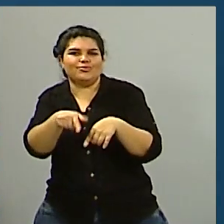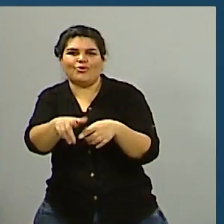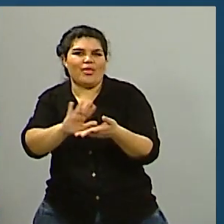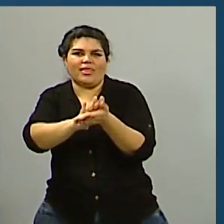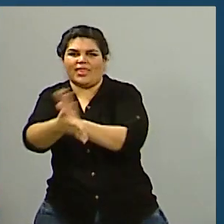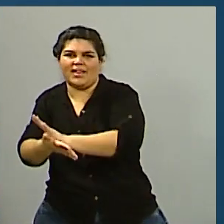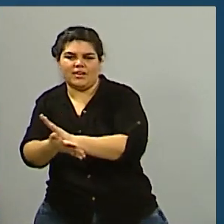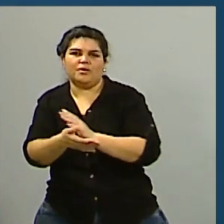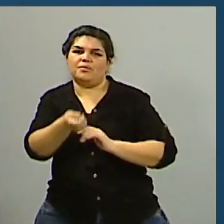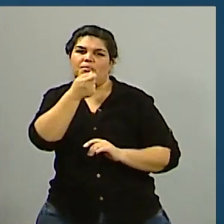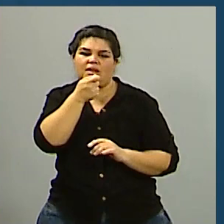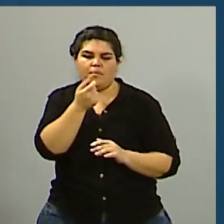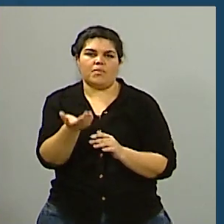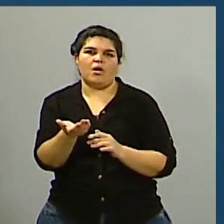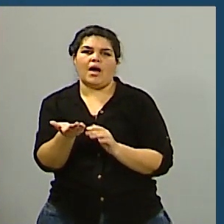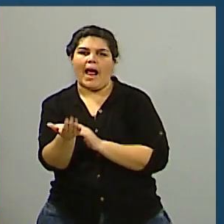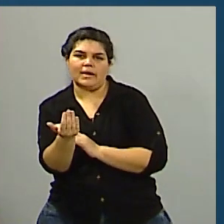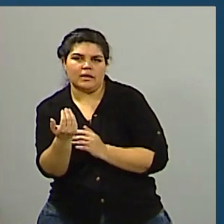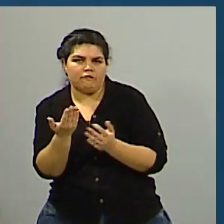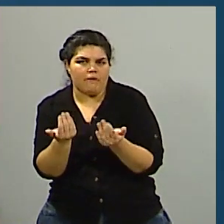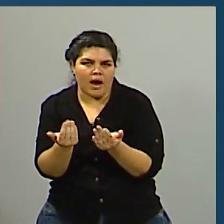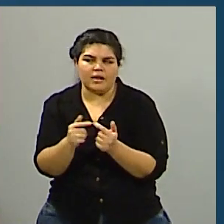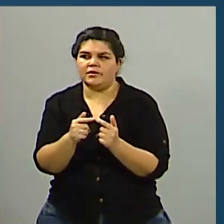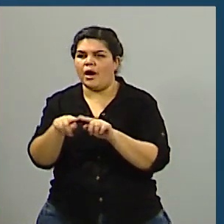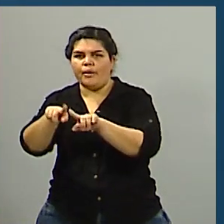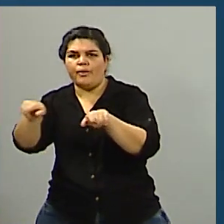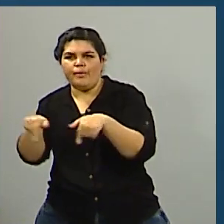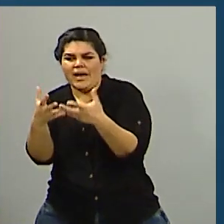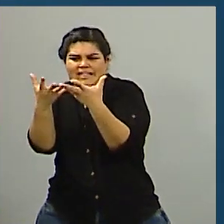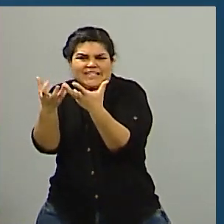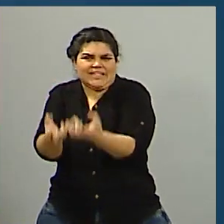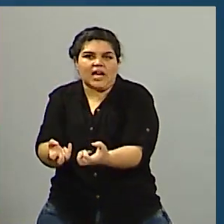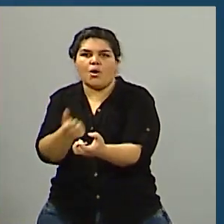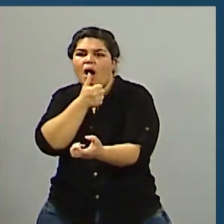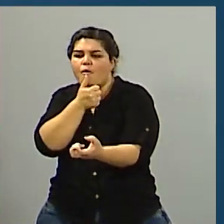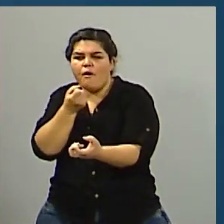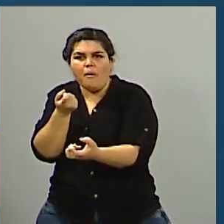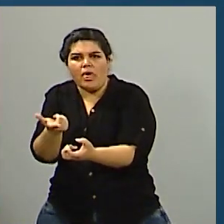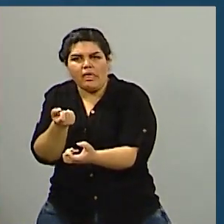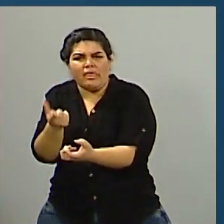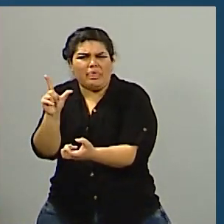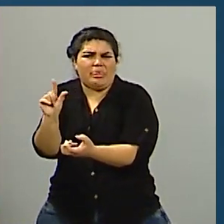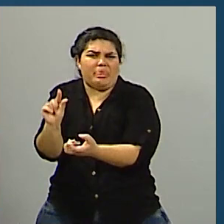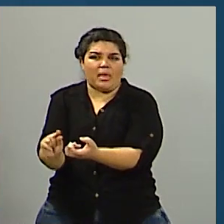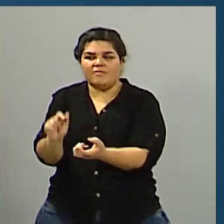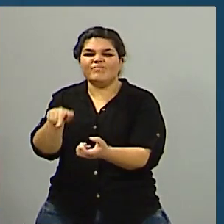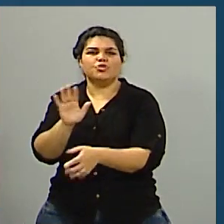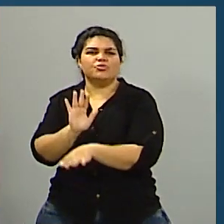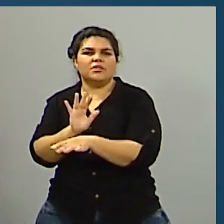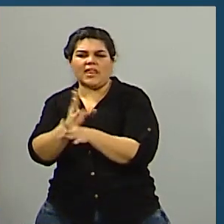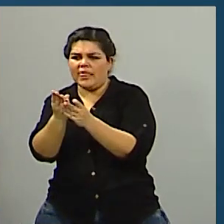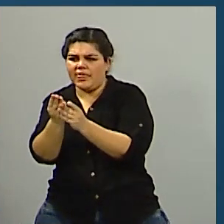de rentabilidad, sequía, etcétera, ¿no? Ha ido generando peores condiciones todavía, ha